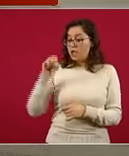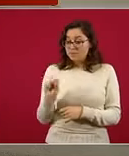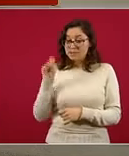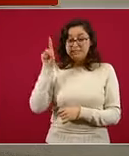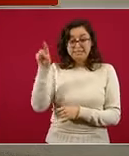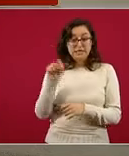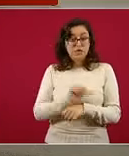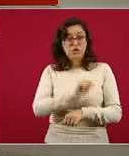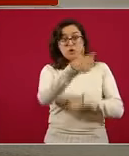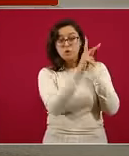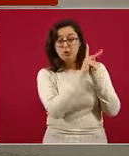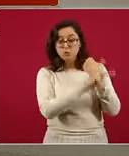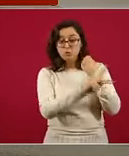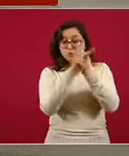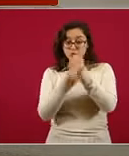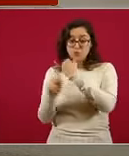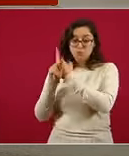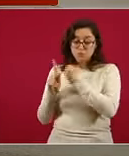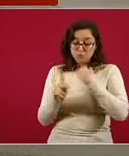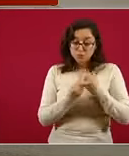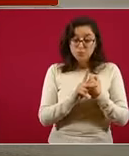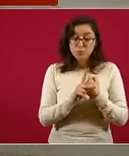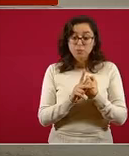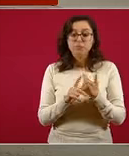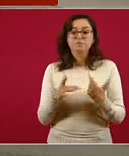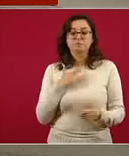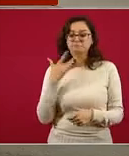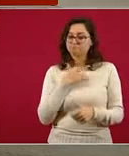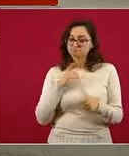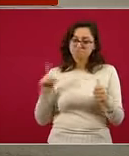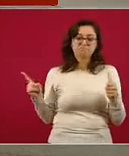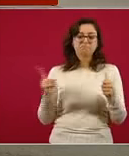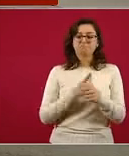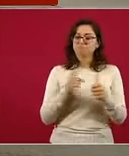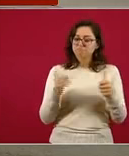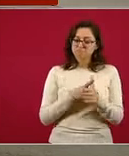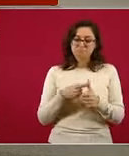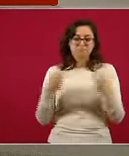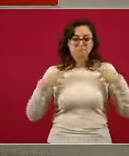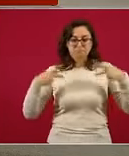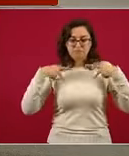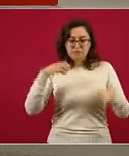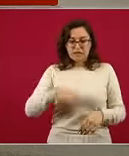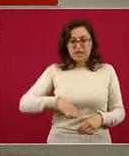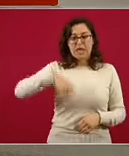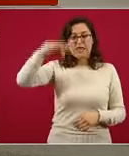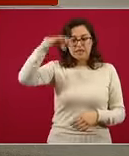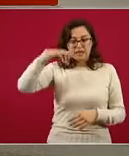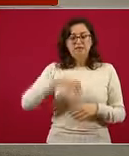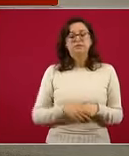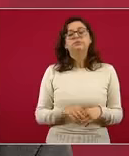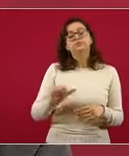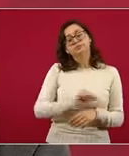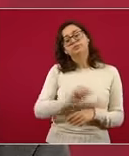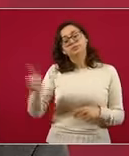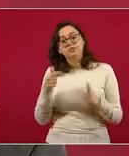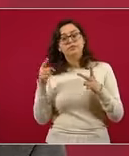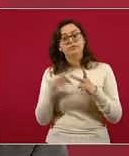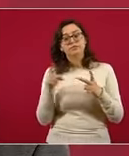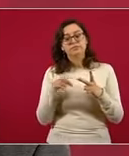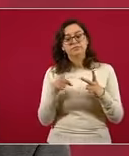hacen muchos países, además de México, es el eje fundamental de prioridad. Otras condiciones en México que son relevantes